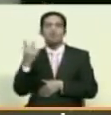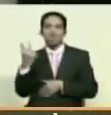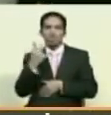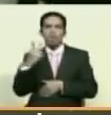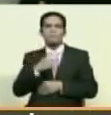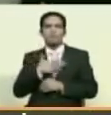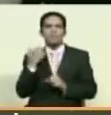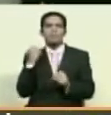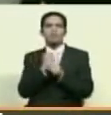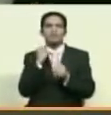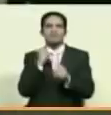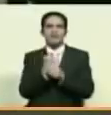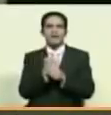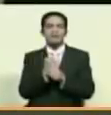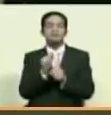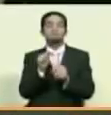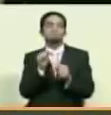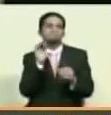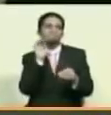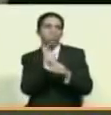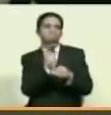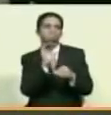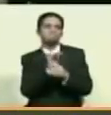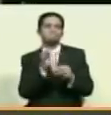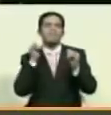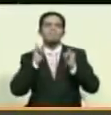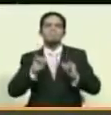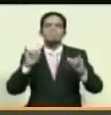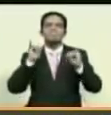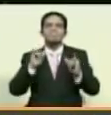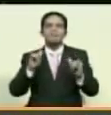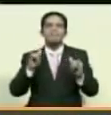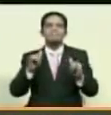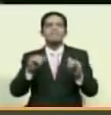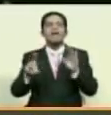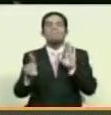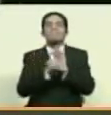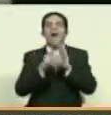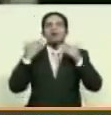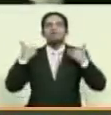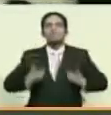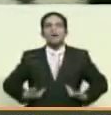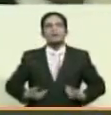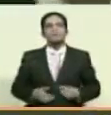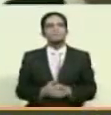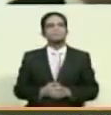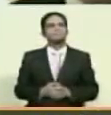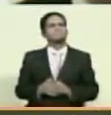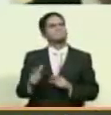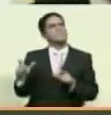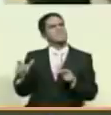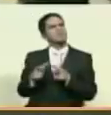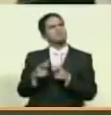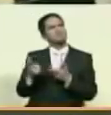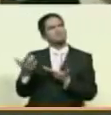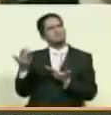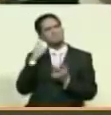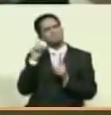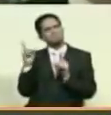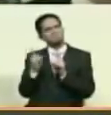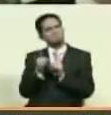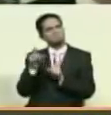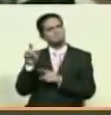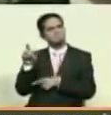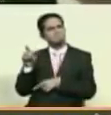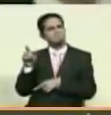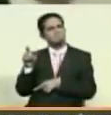por precisamente la protección, la garantía y el disfrute de los derechos humanos de los venezolanos. En esa reunión que ha tenido usted ahora con la señora Bachelet,